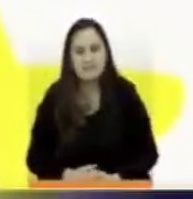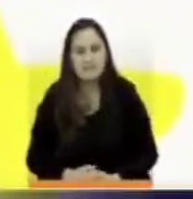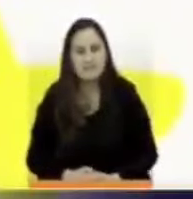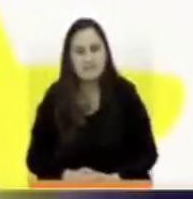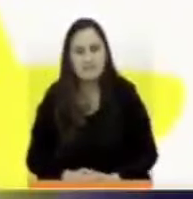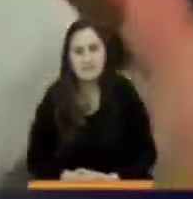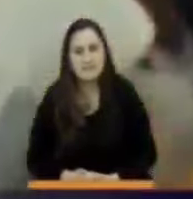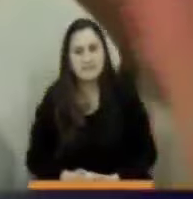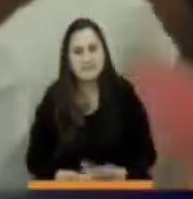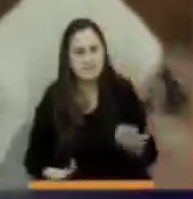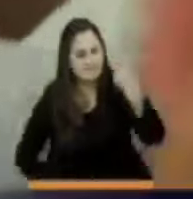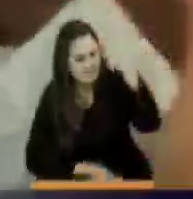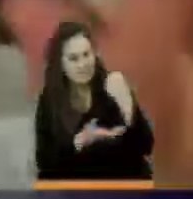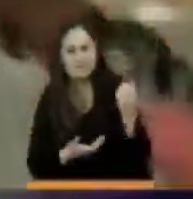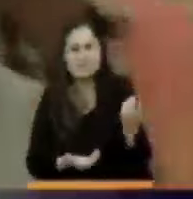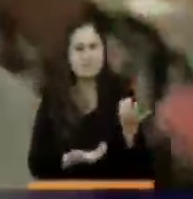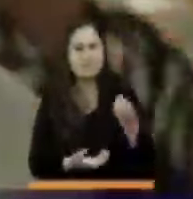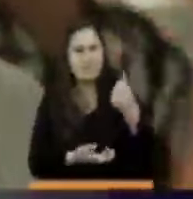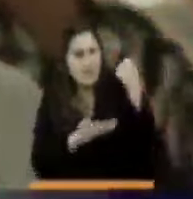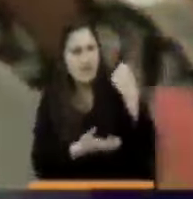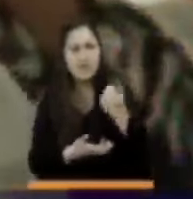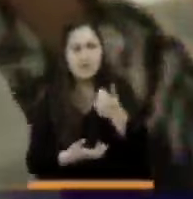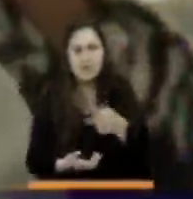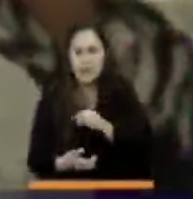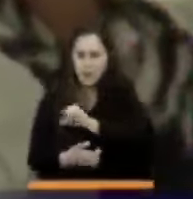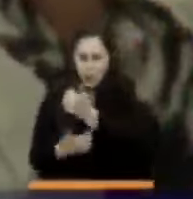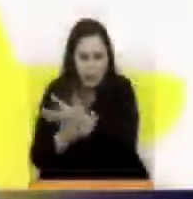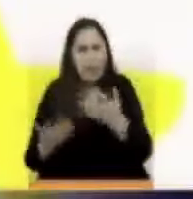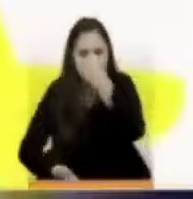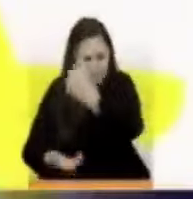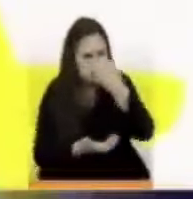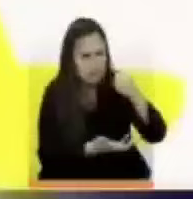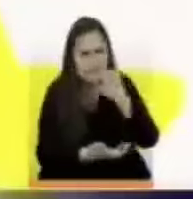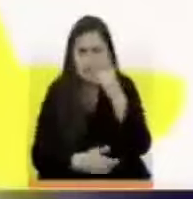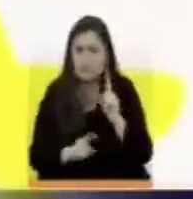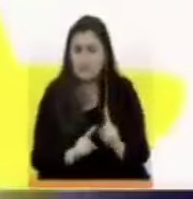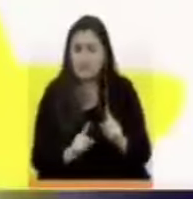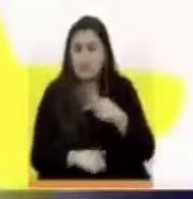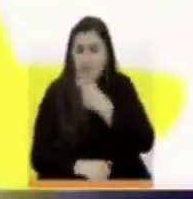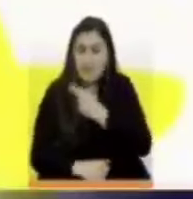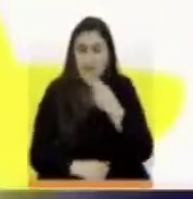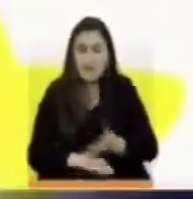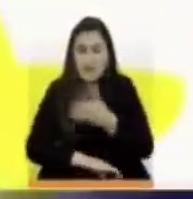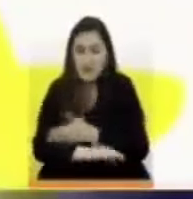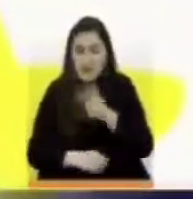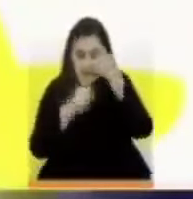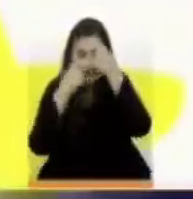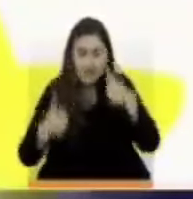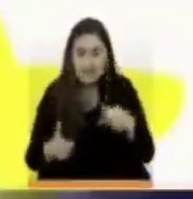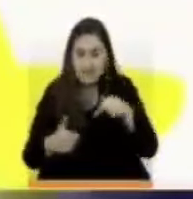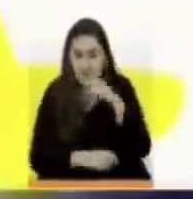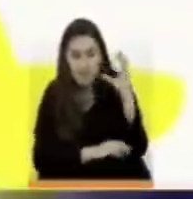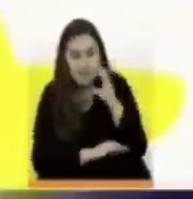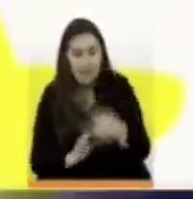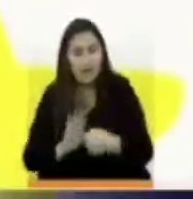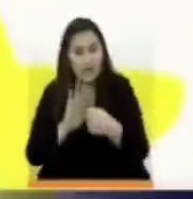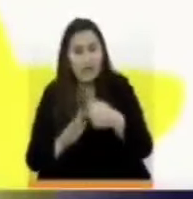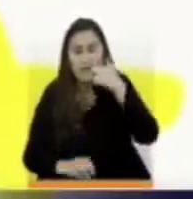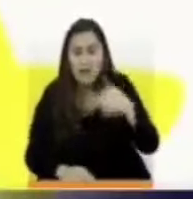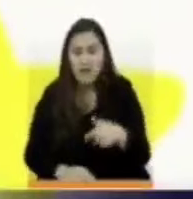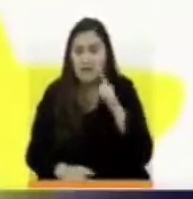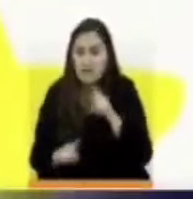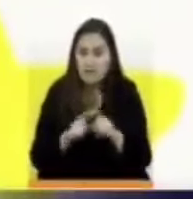Aquí se recorta presupuesto de otra cosa, pero menos del compromiso que hizo el Estado colombiano ante la